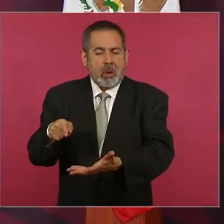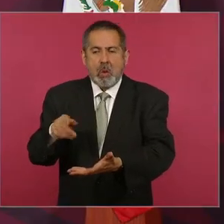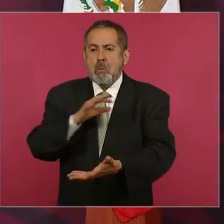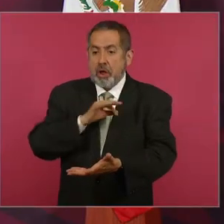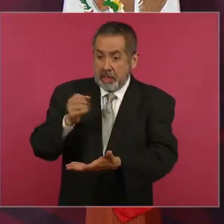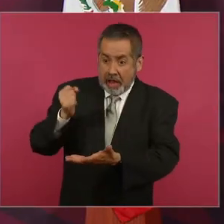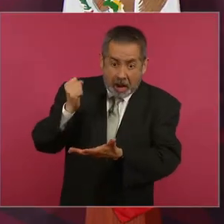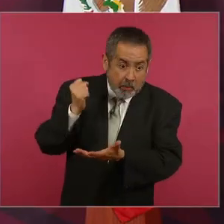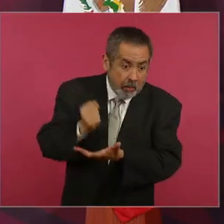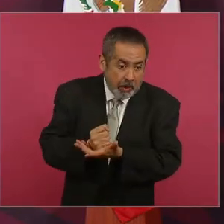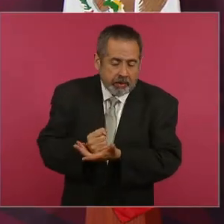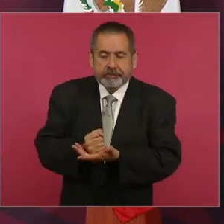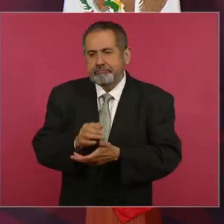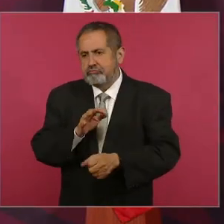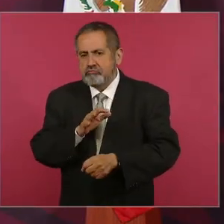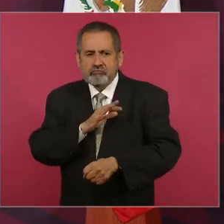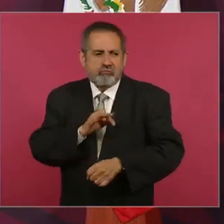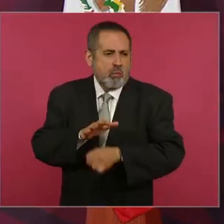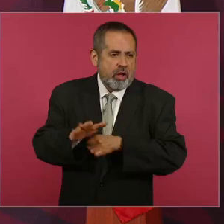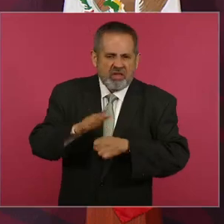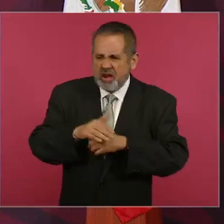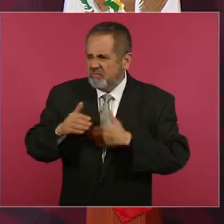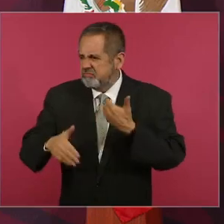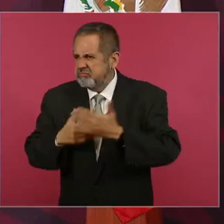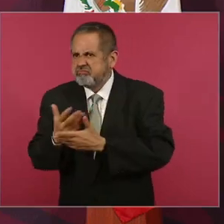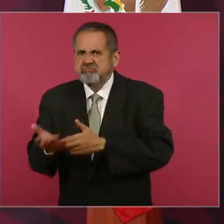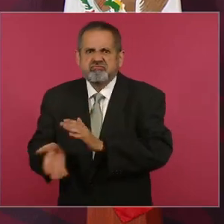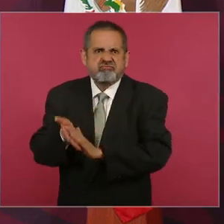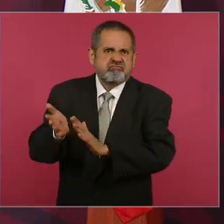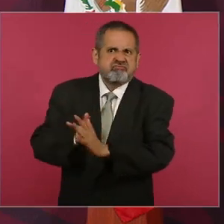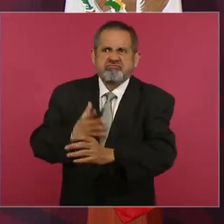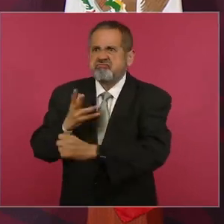permite terminar todas las obras,